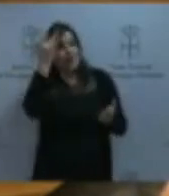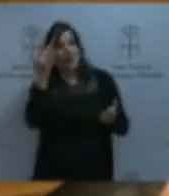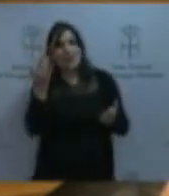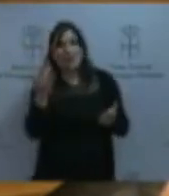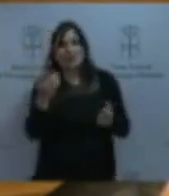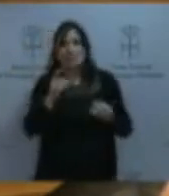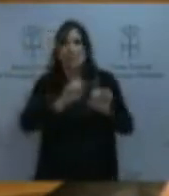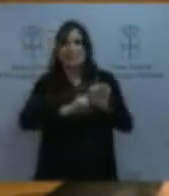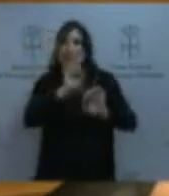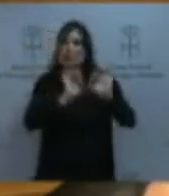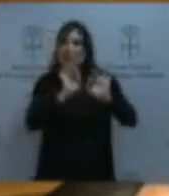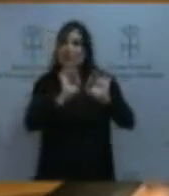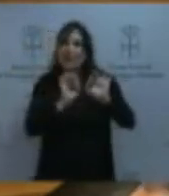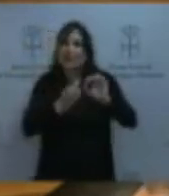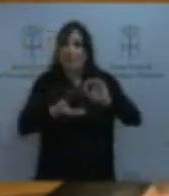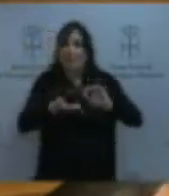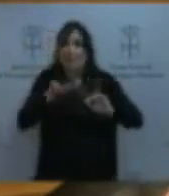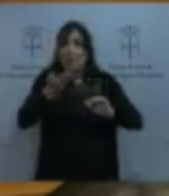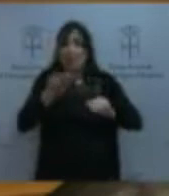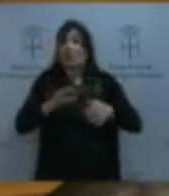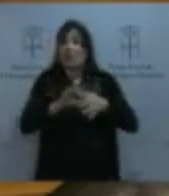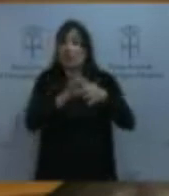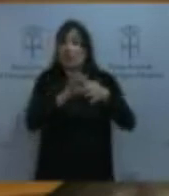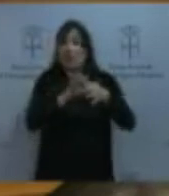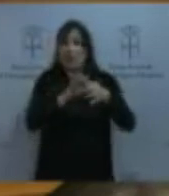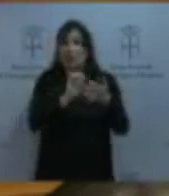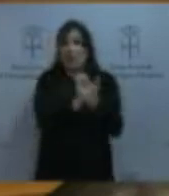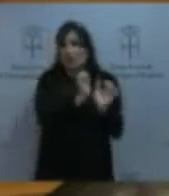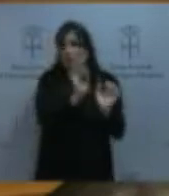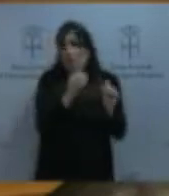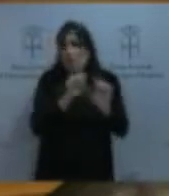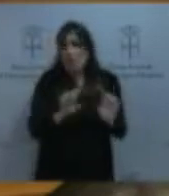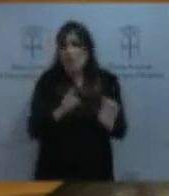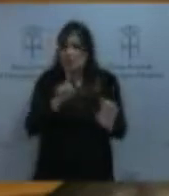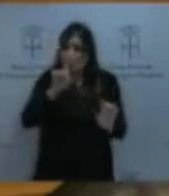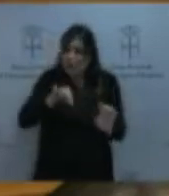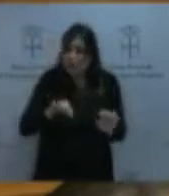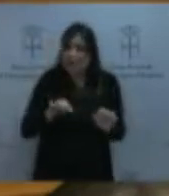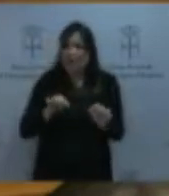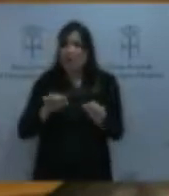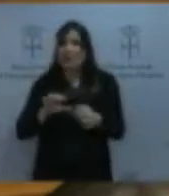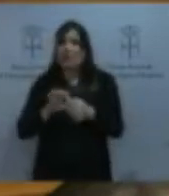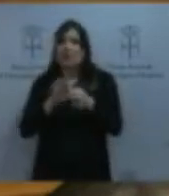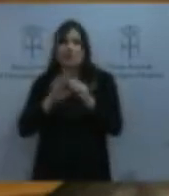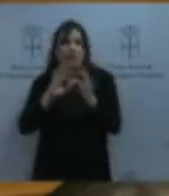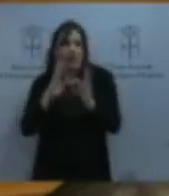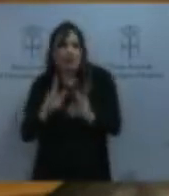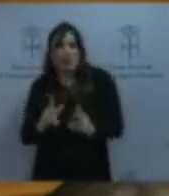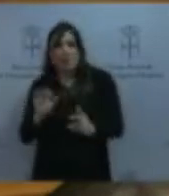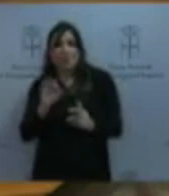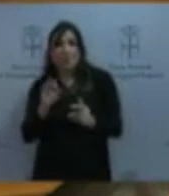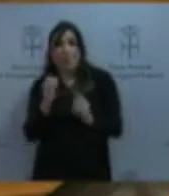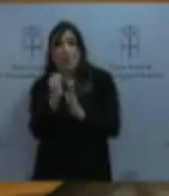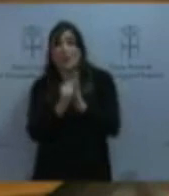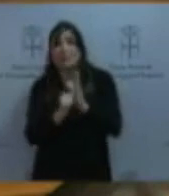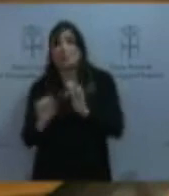relación no solamente al crédito a las empresas, sino en las administraciones, en lo que es el capítulo 3 y los costes financieros? Bueno, para